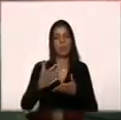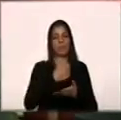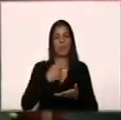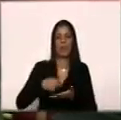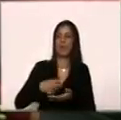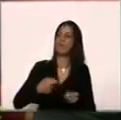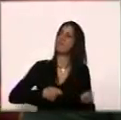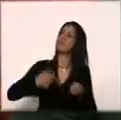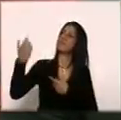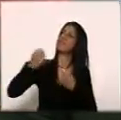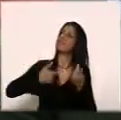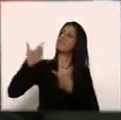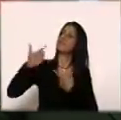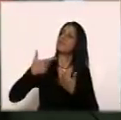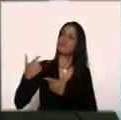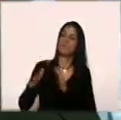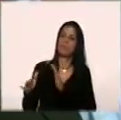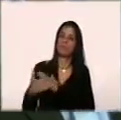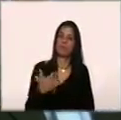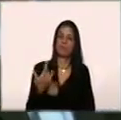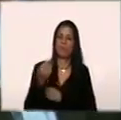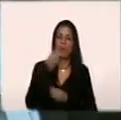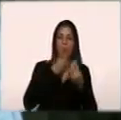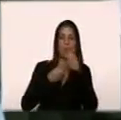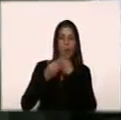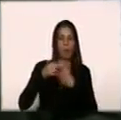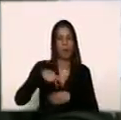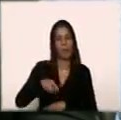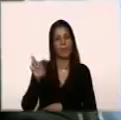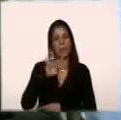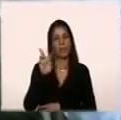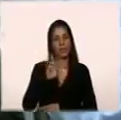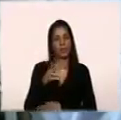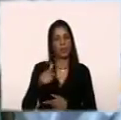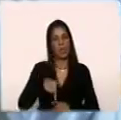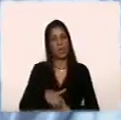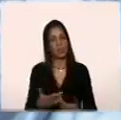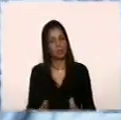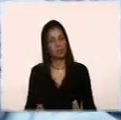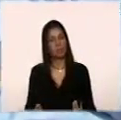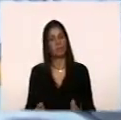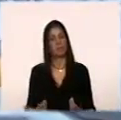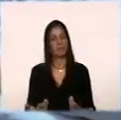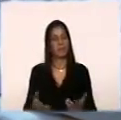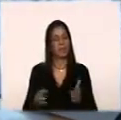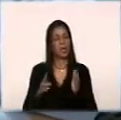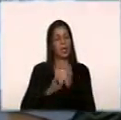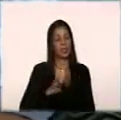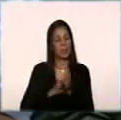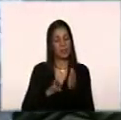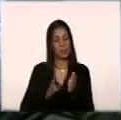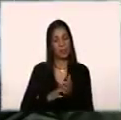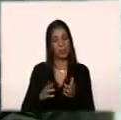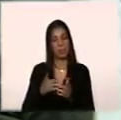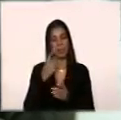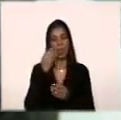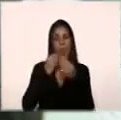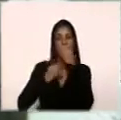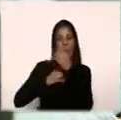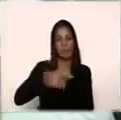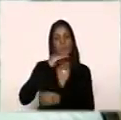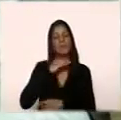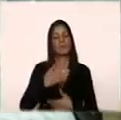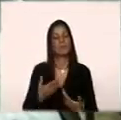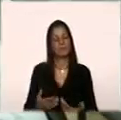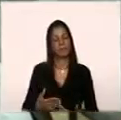exportar por vía del contrabando de extracción la comida que nosotros necesitamos comprar aquí en nuestro país. para garantizar nuestro sustento.